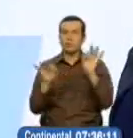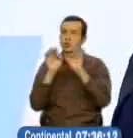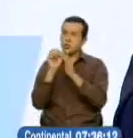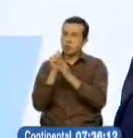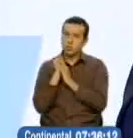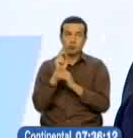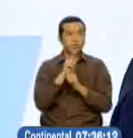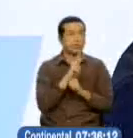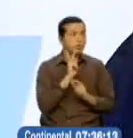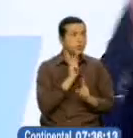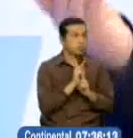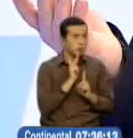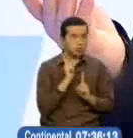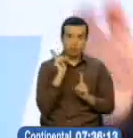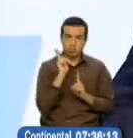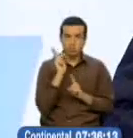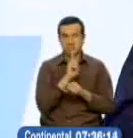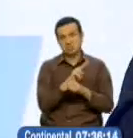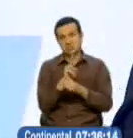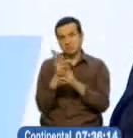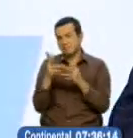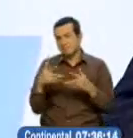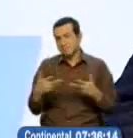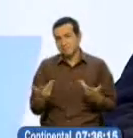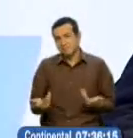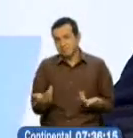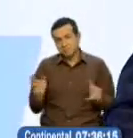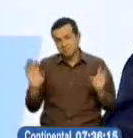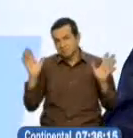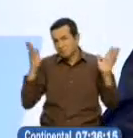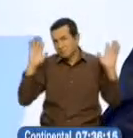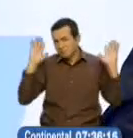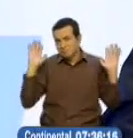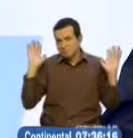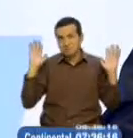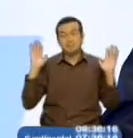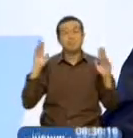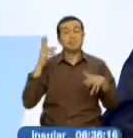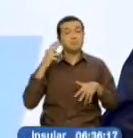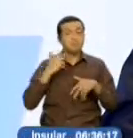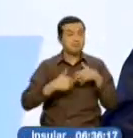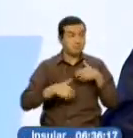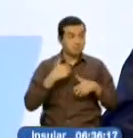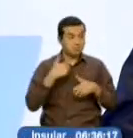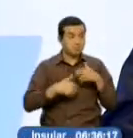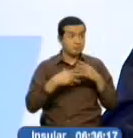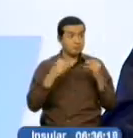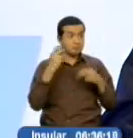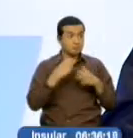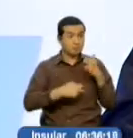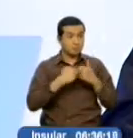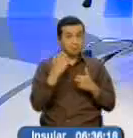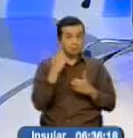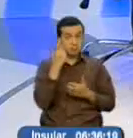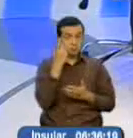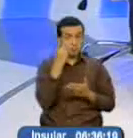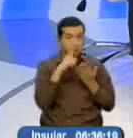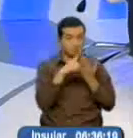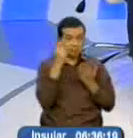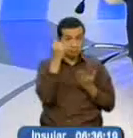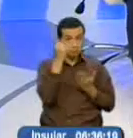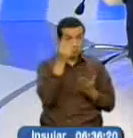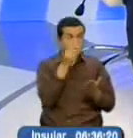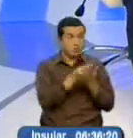para la superintendencia. A la superintendencia no le pasa nada con... El problema es que los que tienen músculo financiero compran los terrenos a